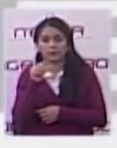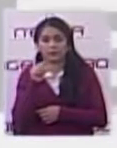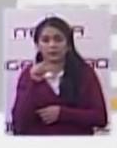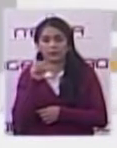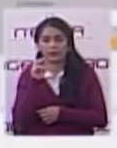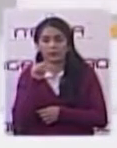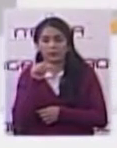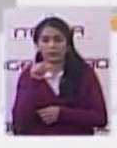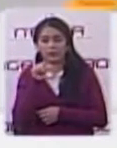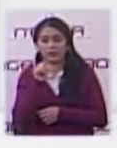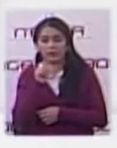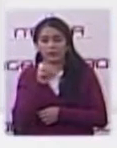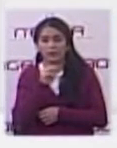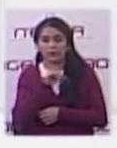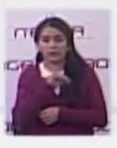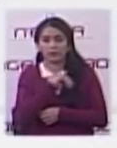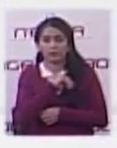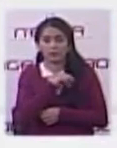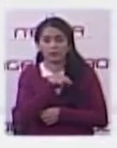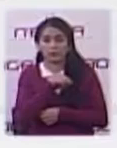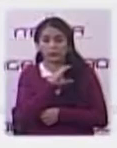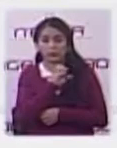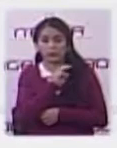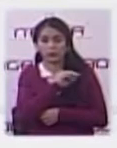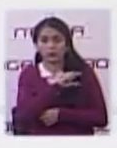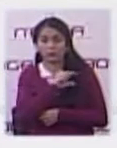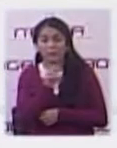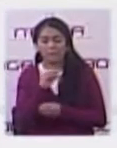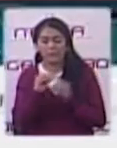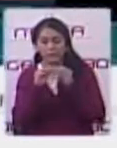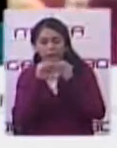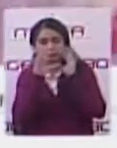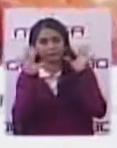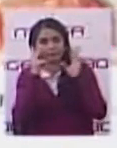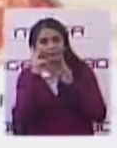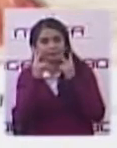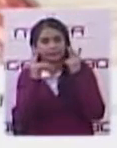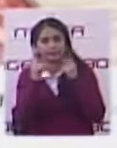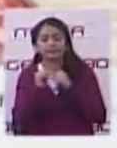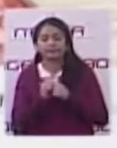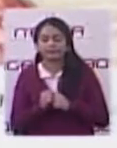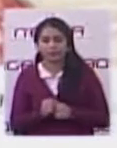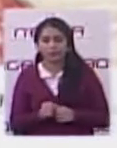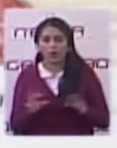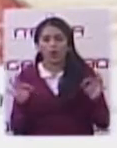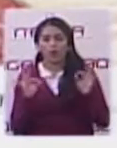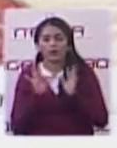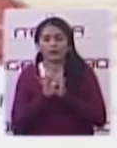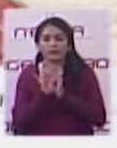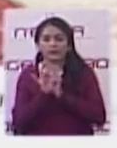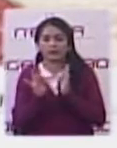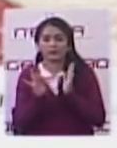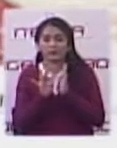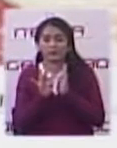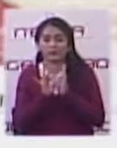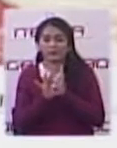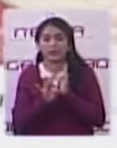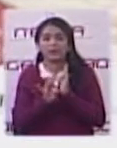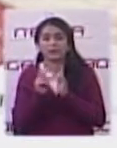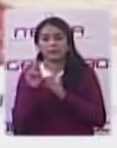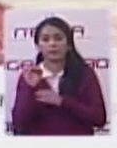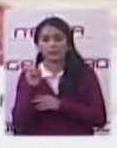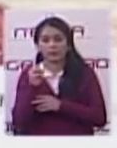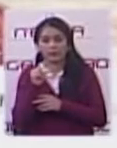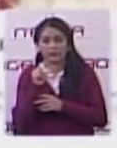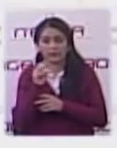www.visamiami.com y ahí pueden registrarse, pueden obtener más información, pueden visitar también nuestra página de Facebook, que igual Visa Miami,